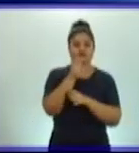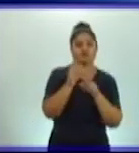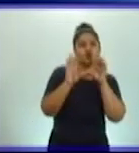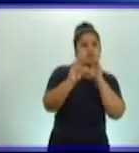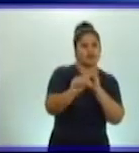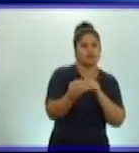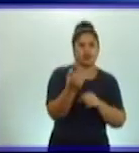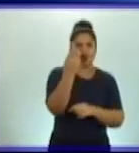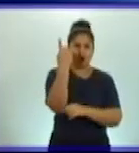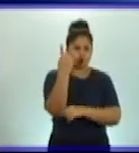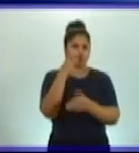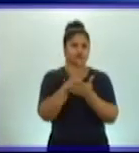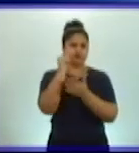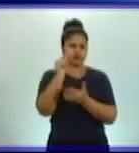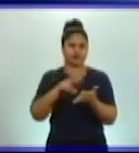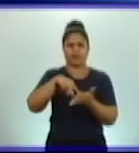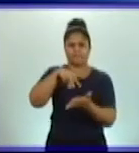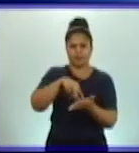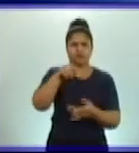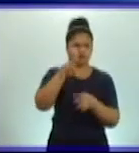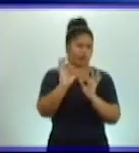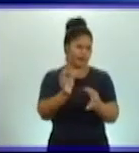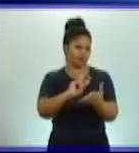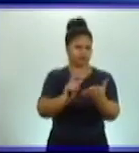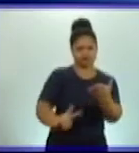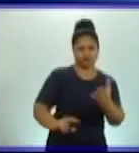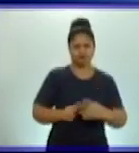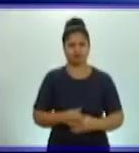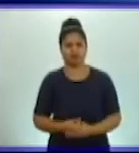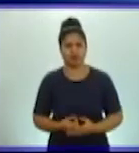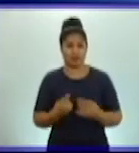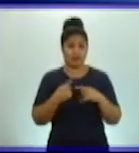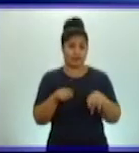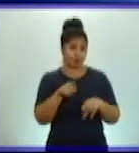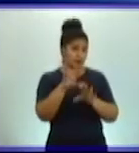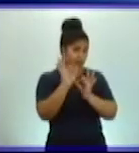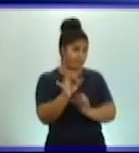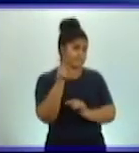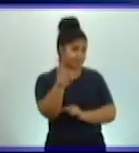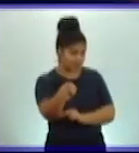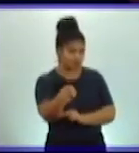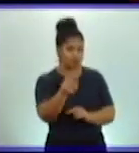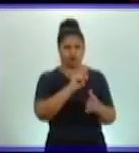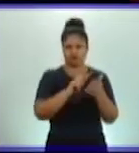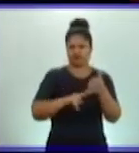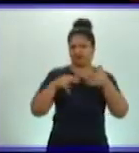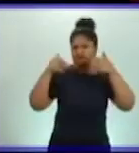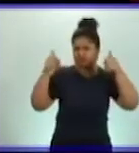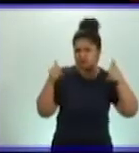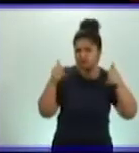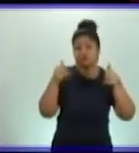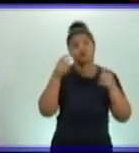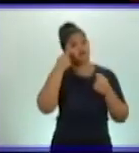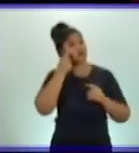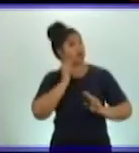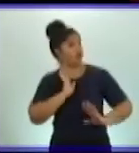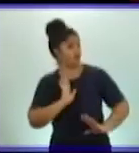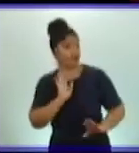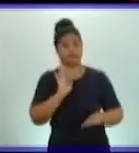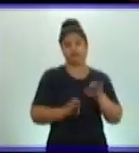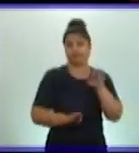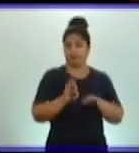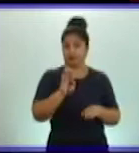hace correctamente. Pero a veces, lamentablemente, ese estudiante comete retrocesos, puede tener